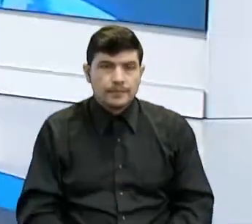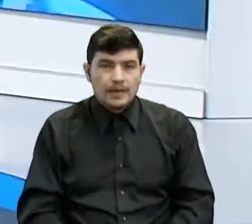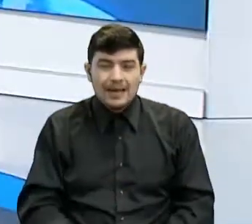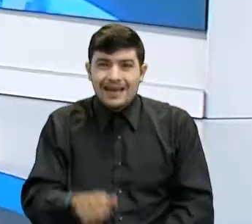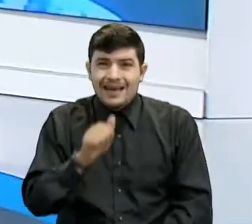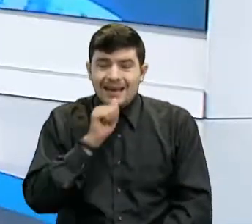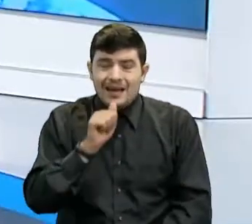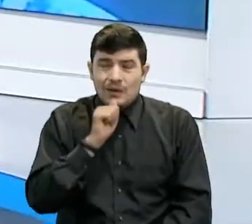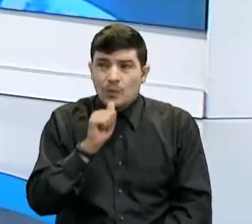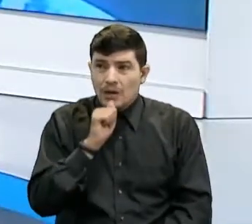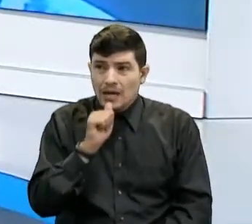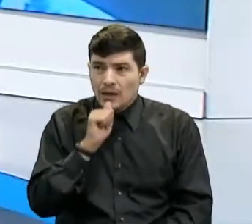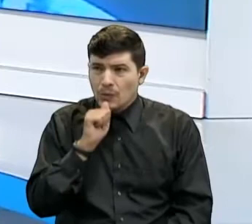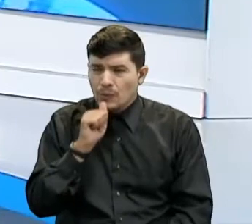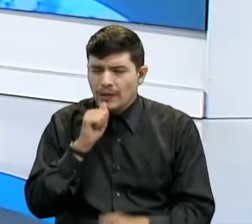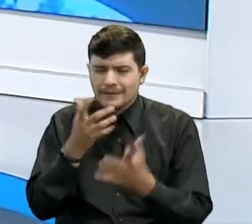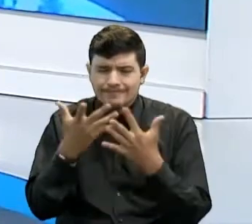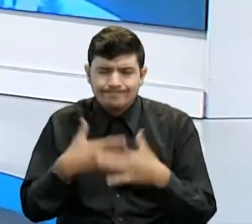es